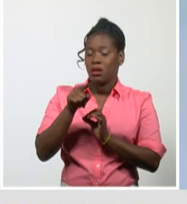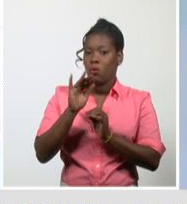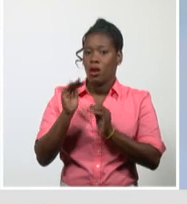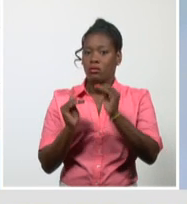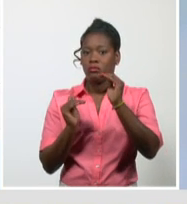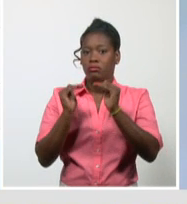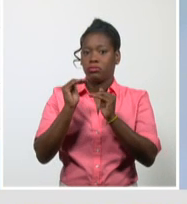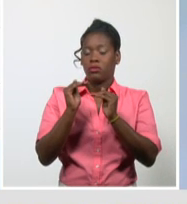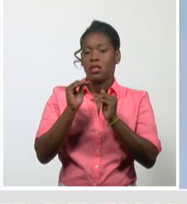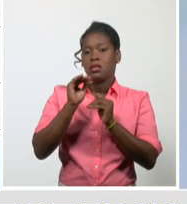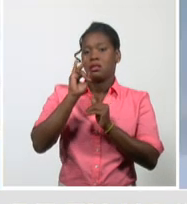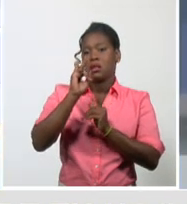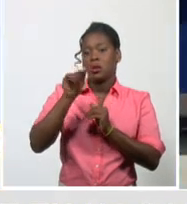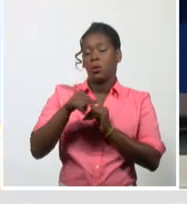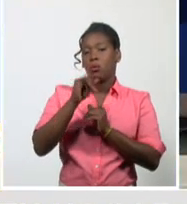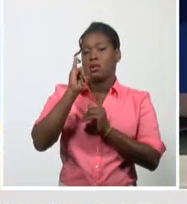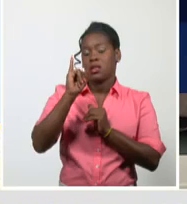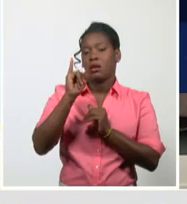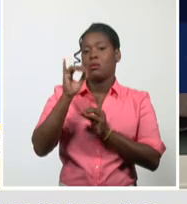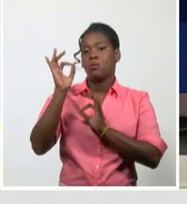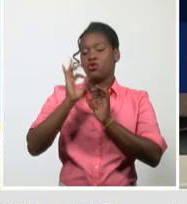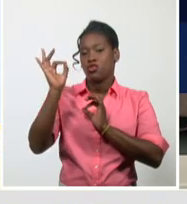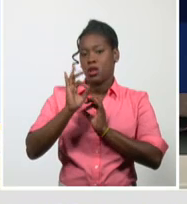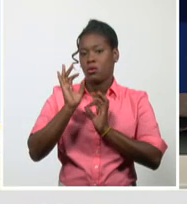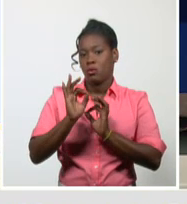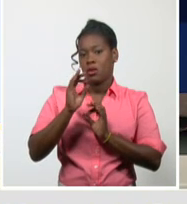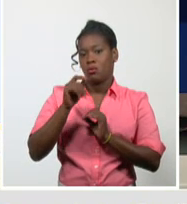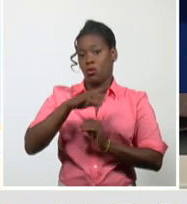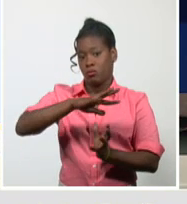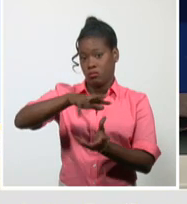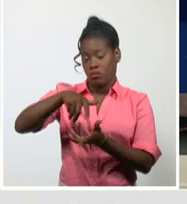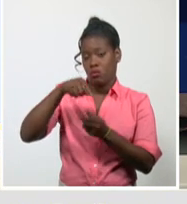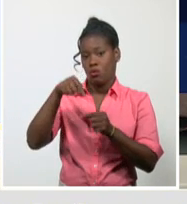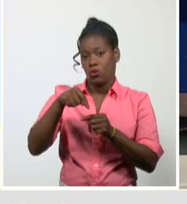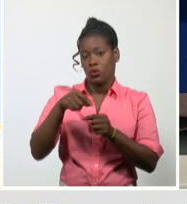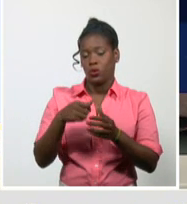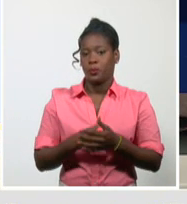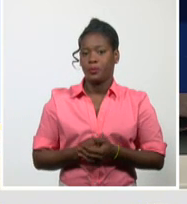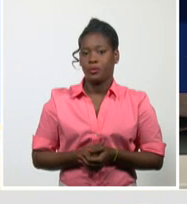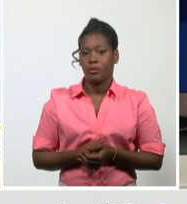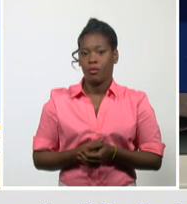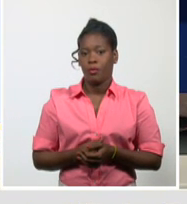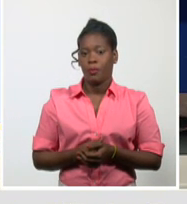7,06%. Ya en la región de las Américas se reporta